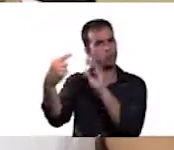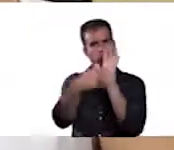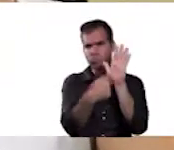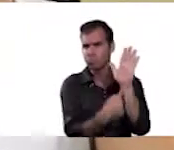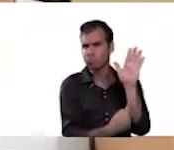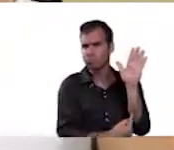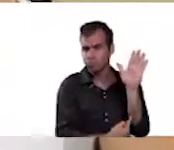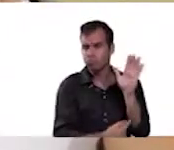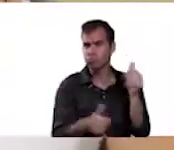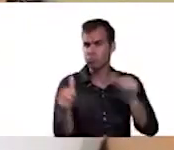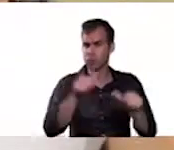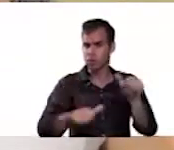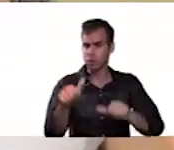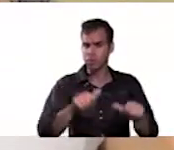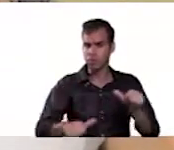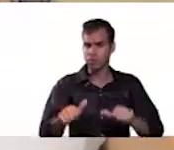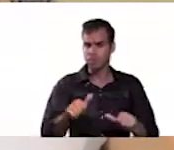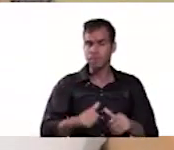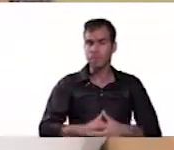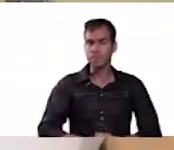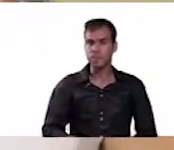compuestos, entiéndase por ellas,